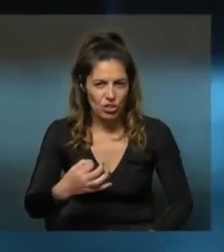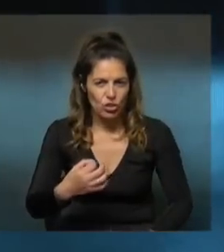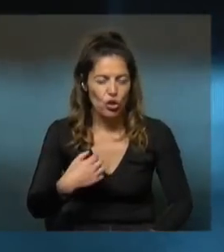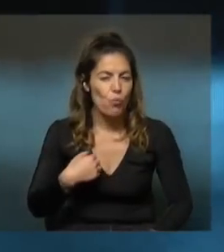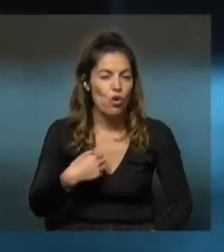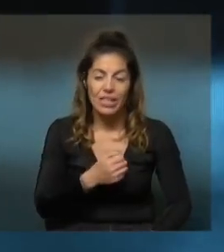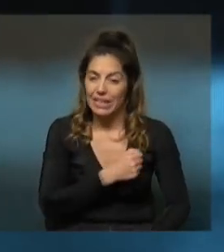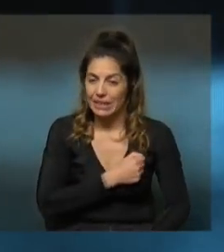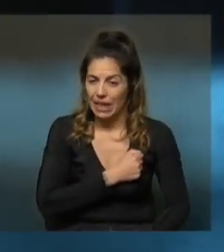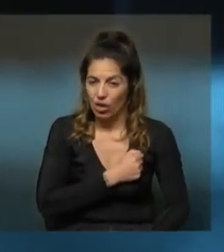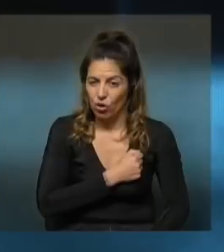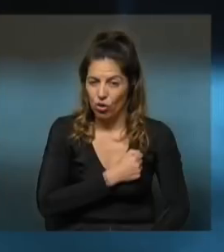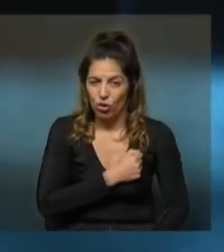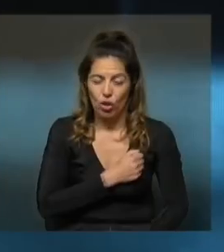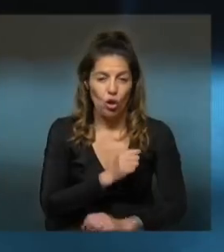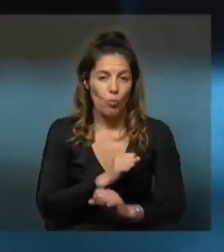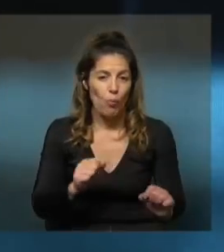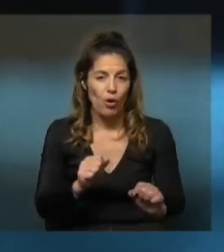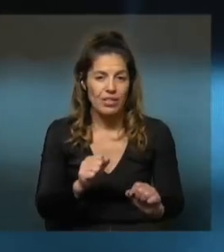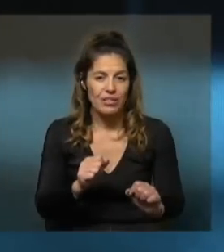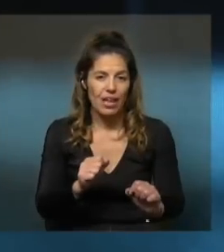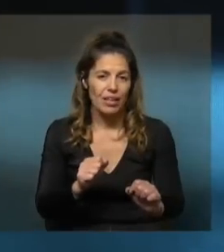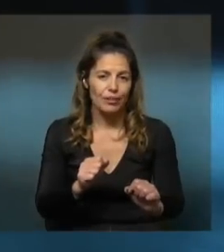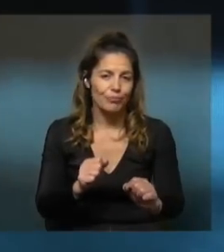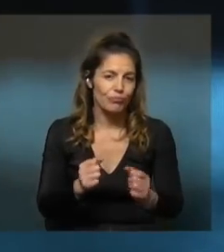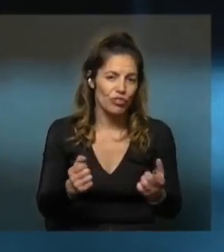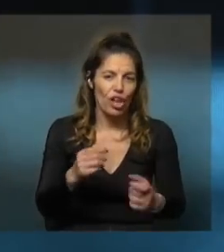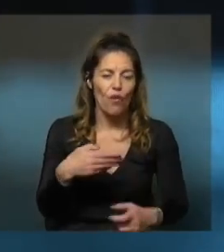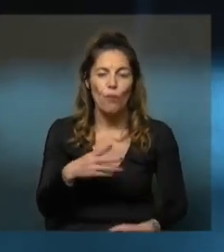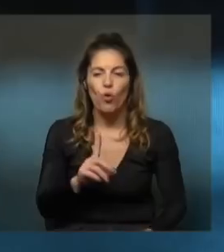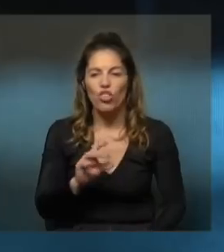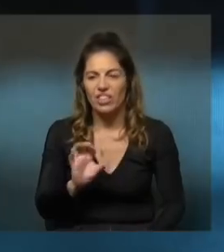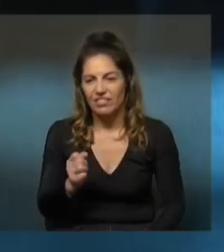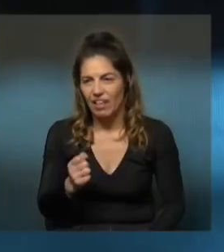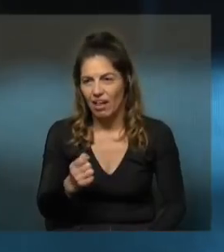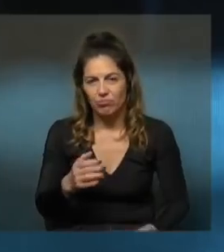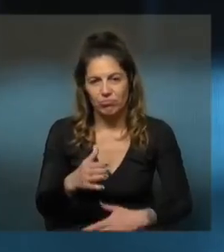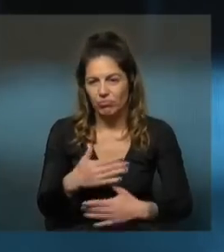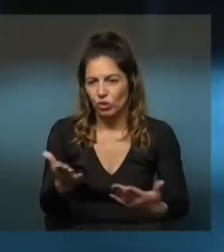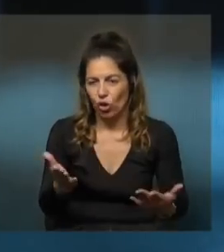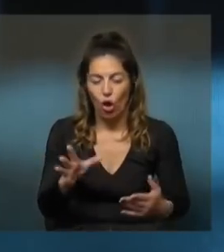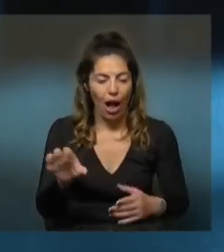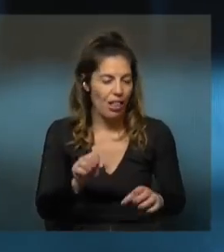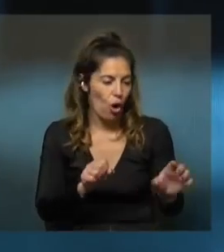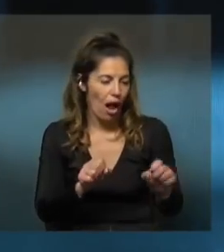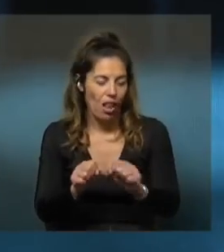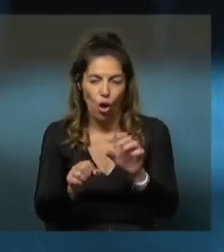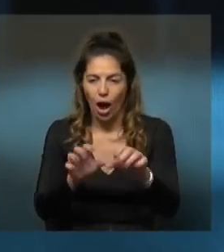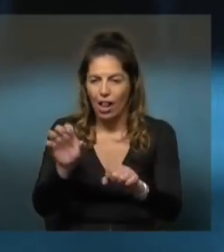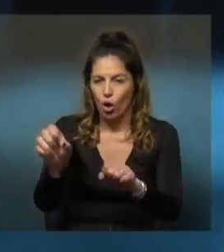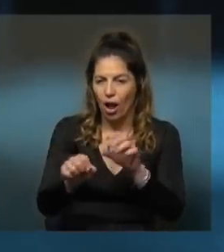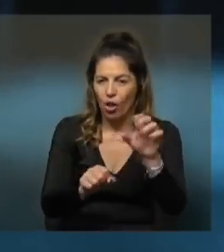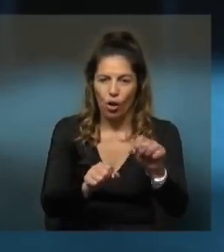muy cristiano como puedo ser muy budista como puedo ser No sé de todos te tomo algo pero